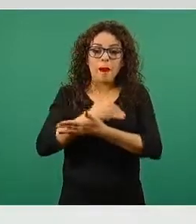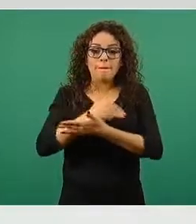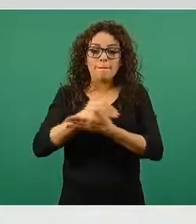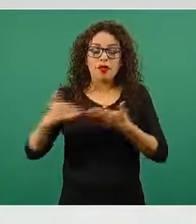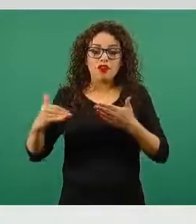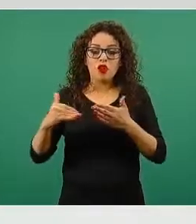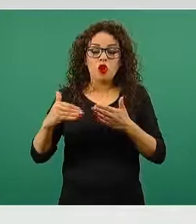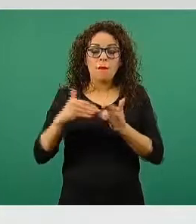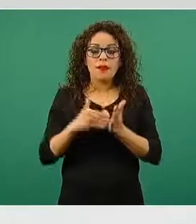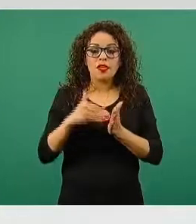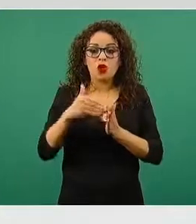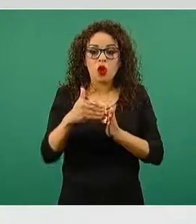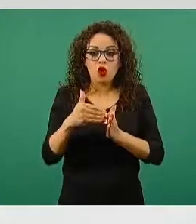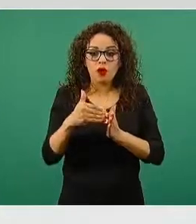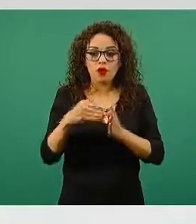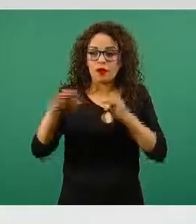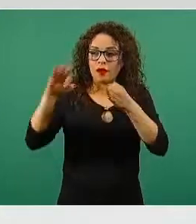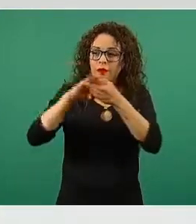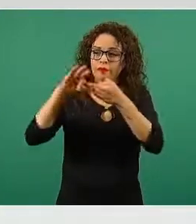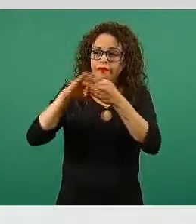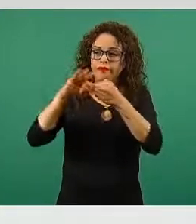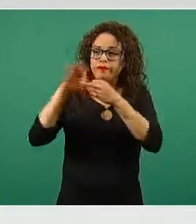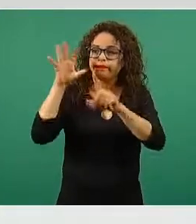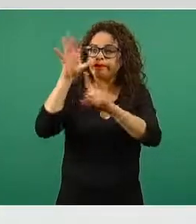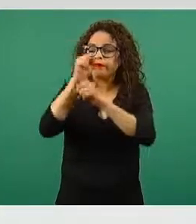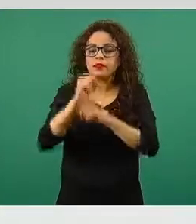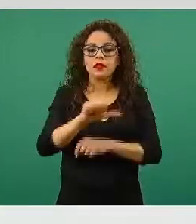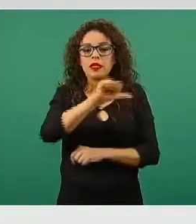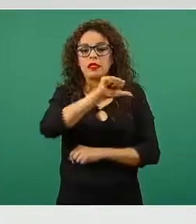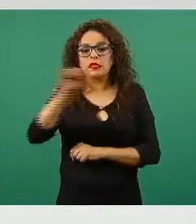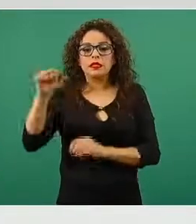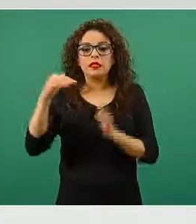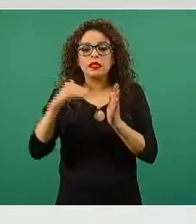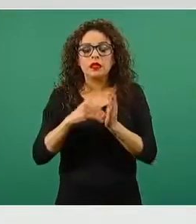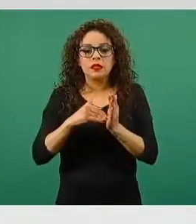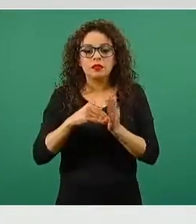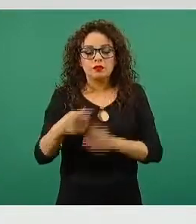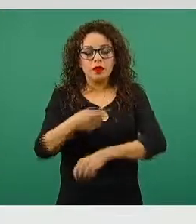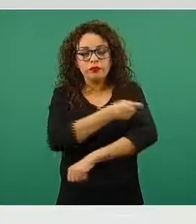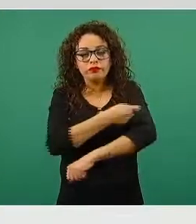dosis, cercanas a las 600 mil dosis en una sola jornada